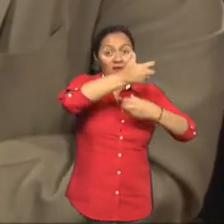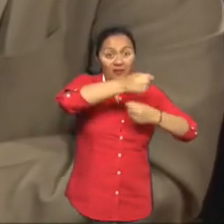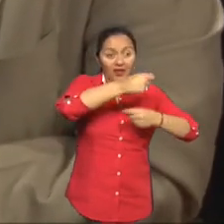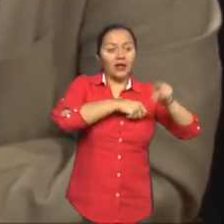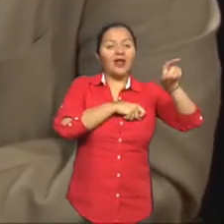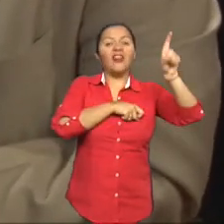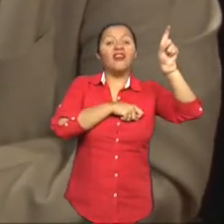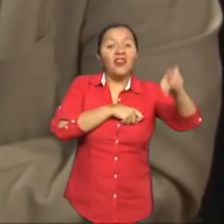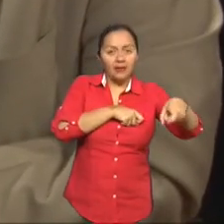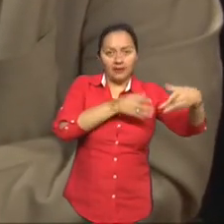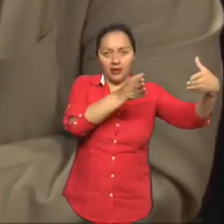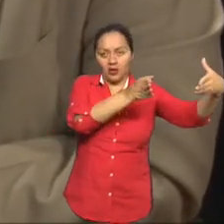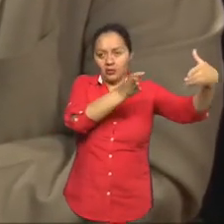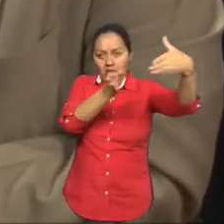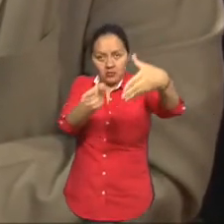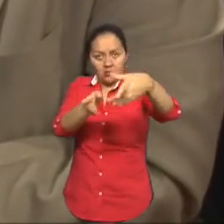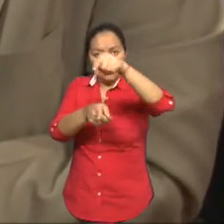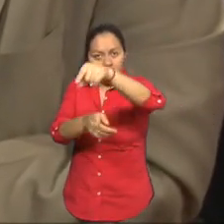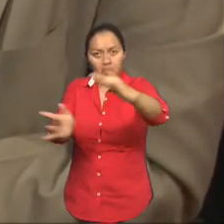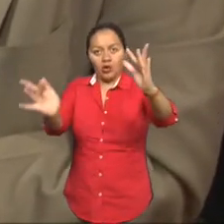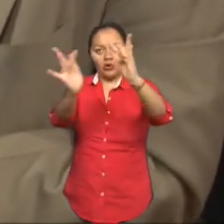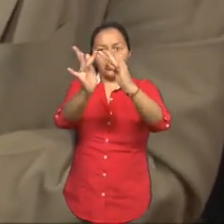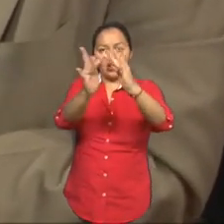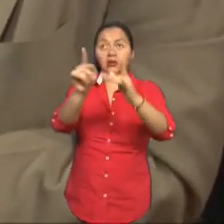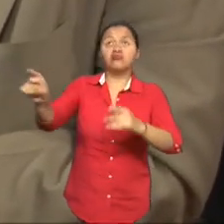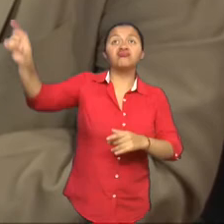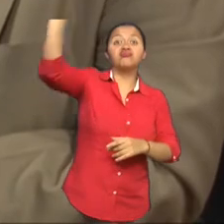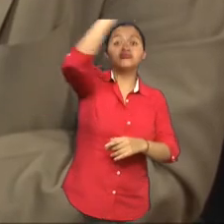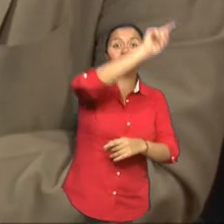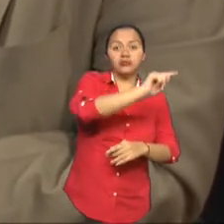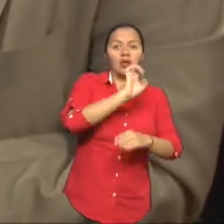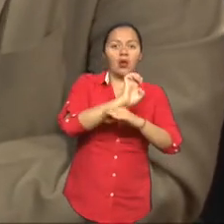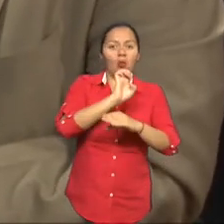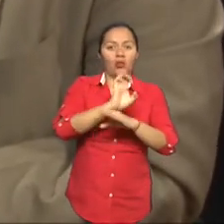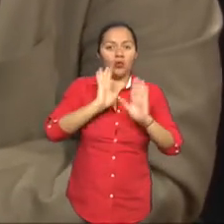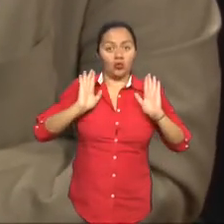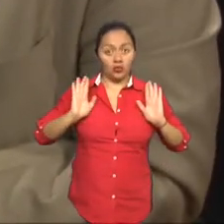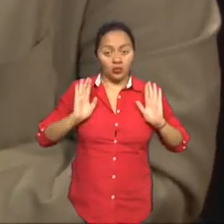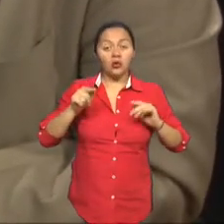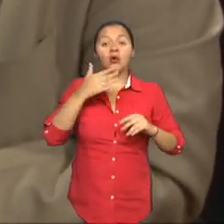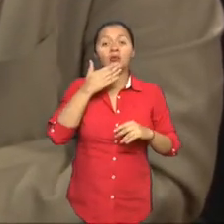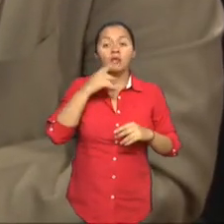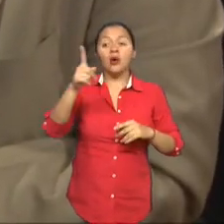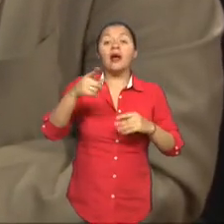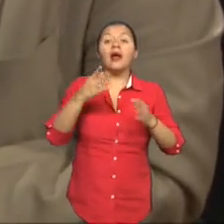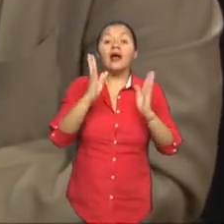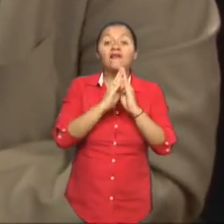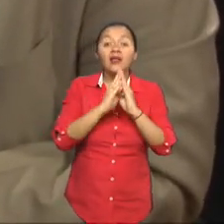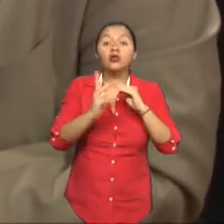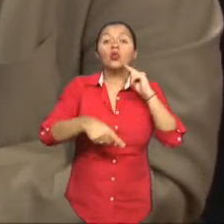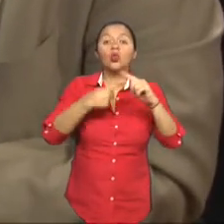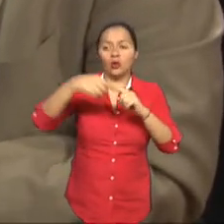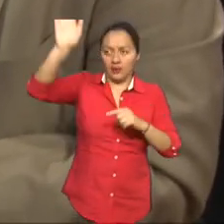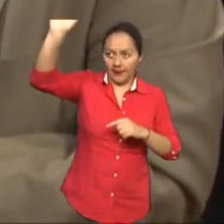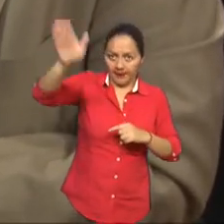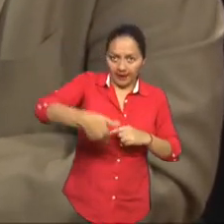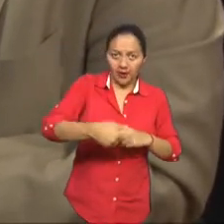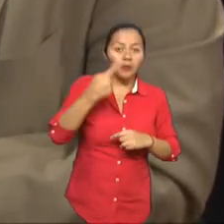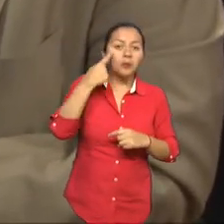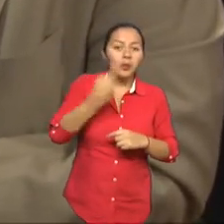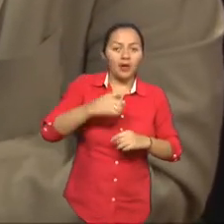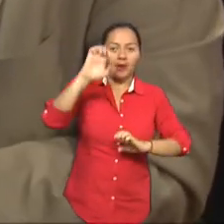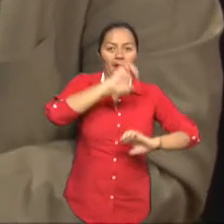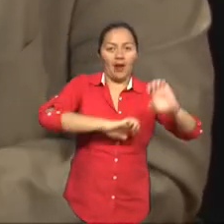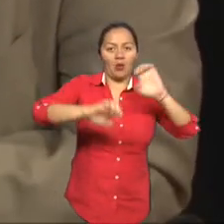deber de hacer contacto con ese deportista en cualquier parte que se encuentre el país, decirle va a haber un evento en tal lugar, venga para hacerle la